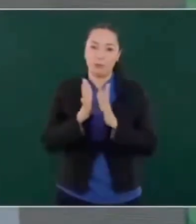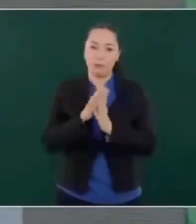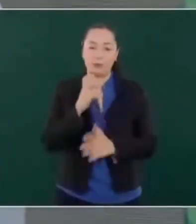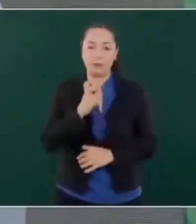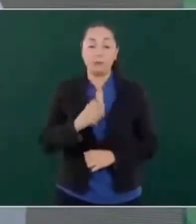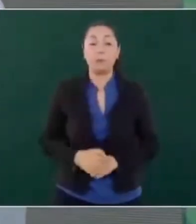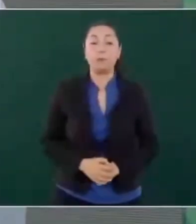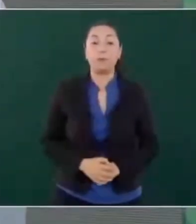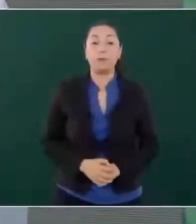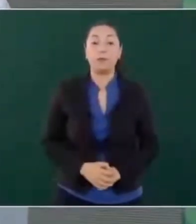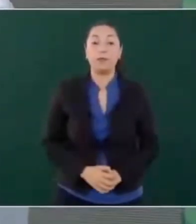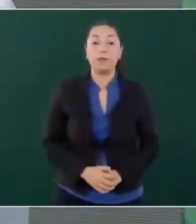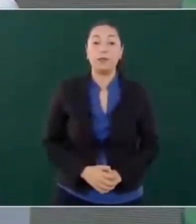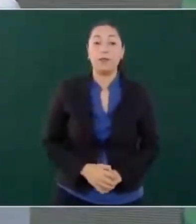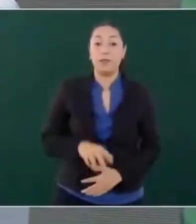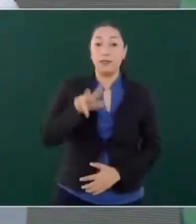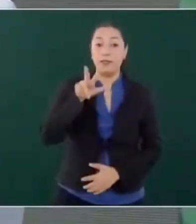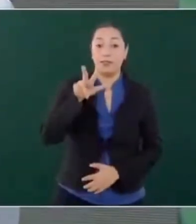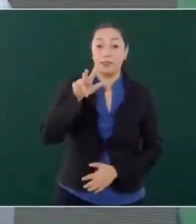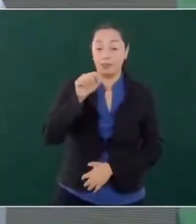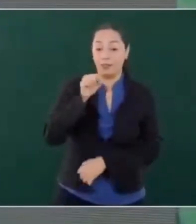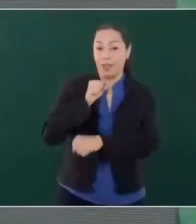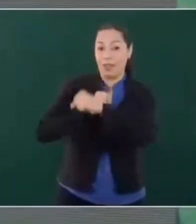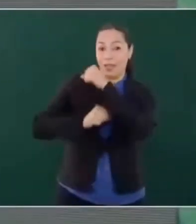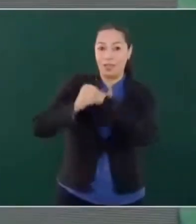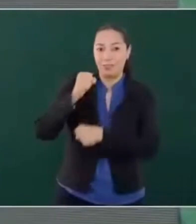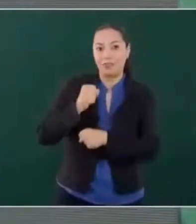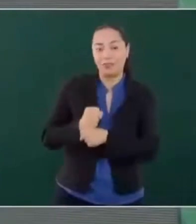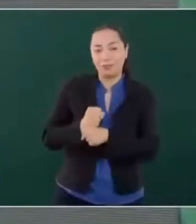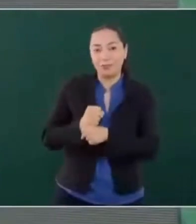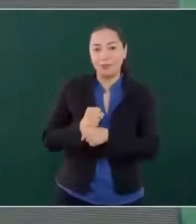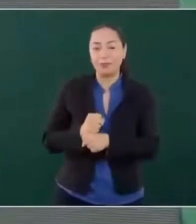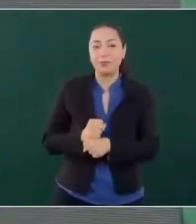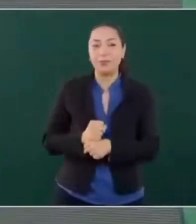18 años.